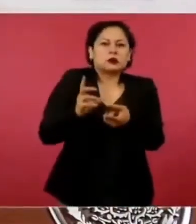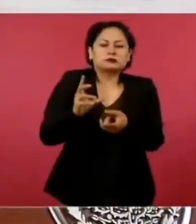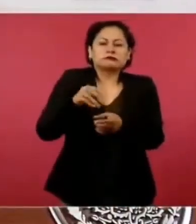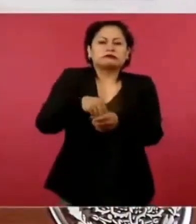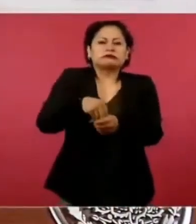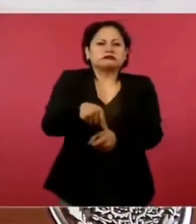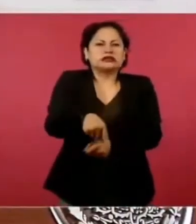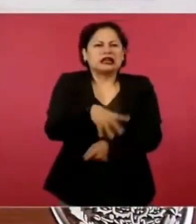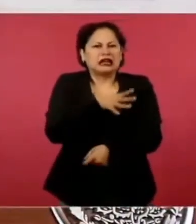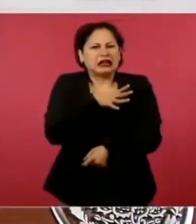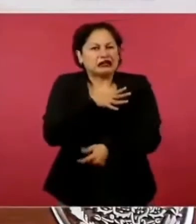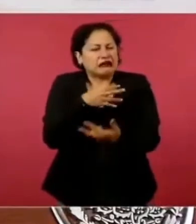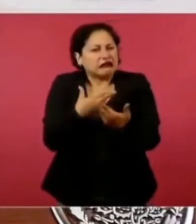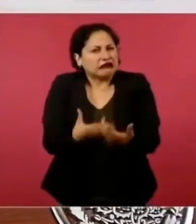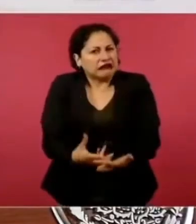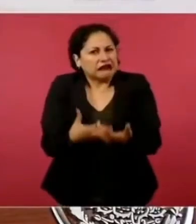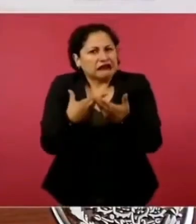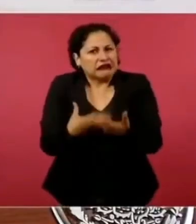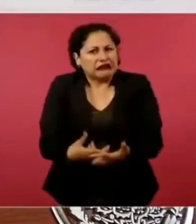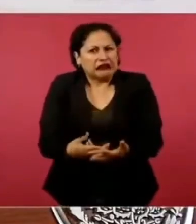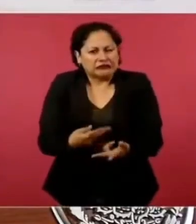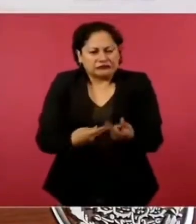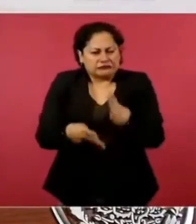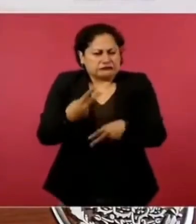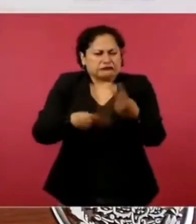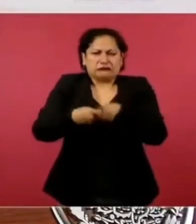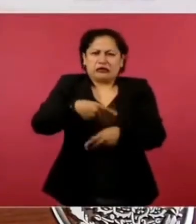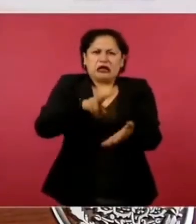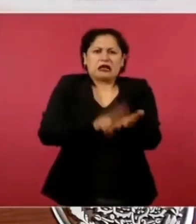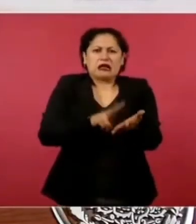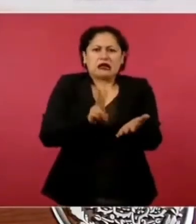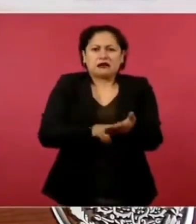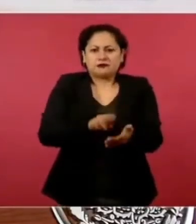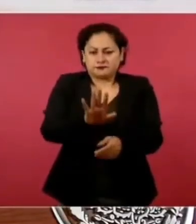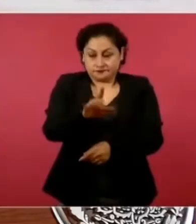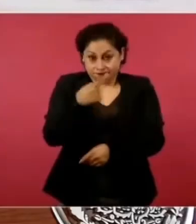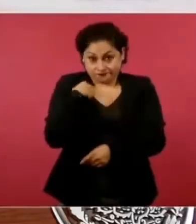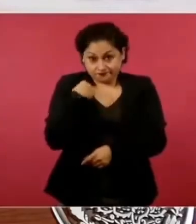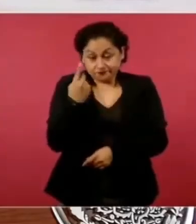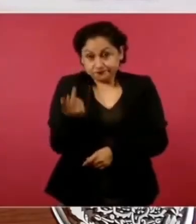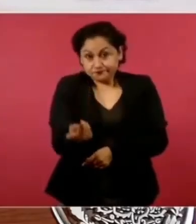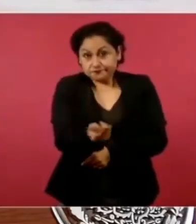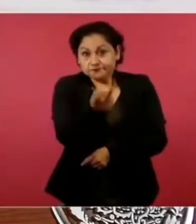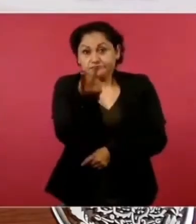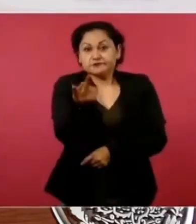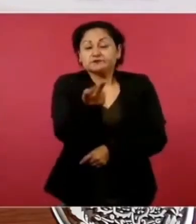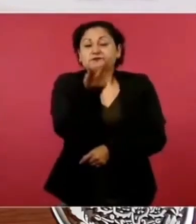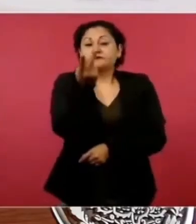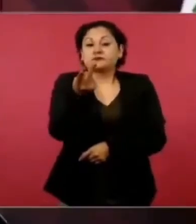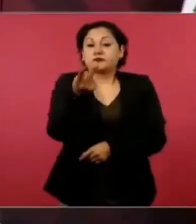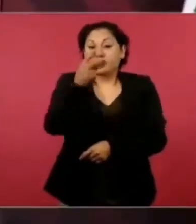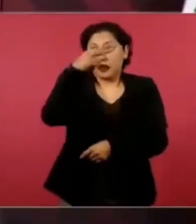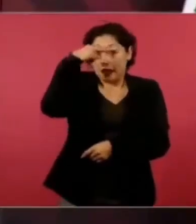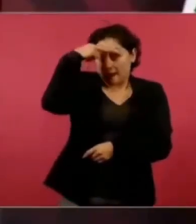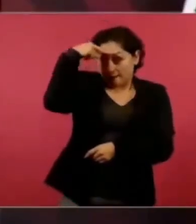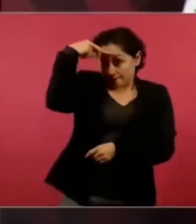¿Qué cosa se ha hecho en México en la actualidad? Es un